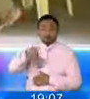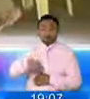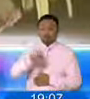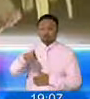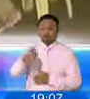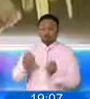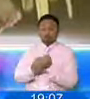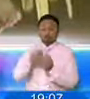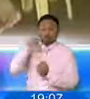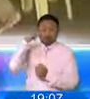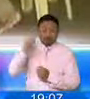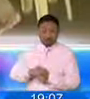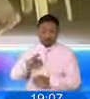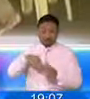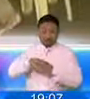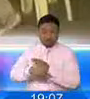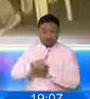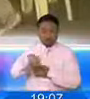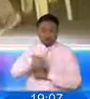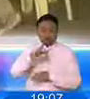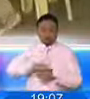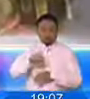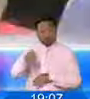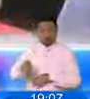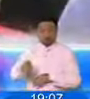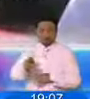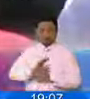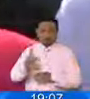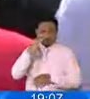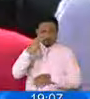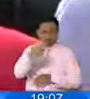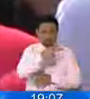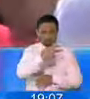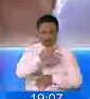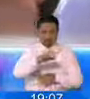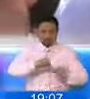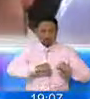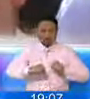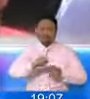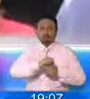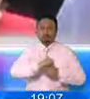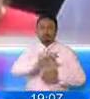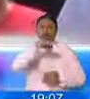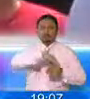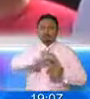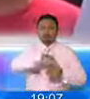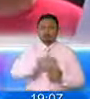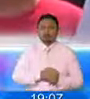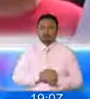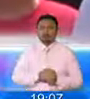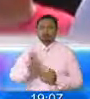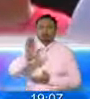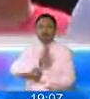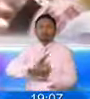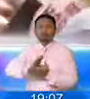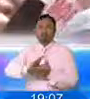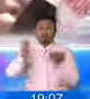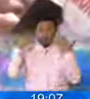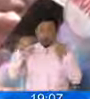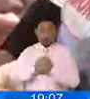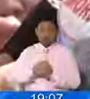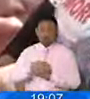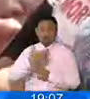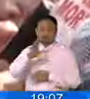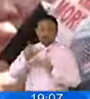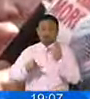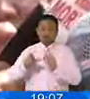y las cámaras pueden ver, nosotros estamos trabajando en los barrios de Guayaquil, que sin duda el no está creciendo como la espuma. Han dicho